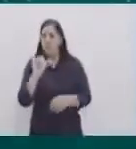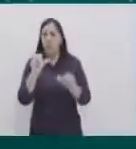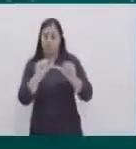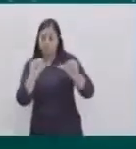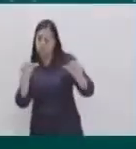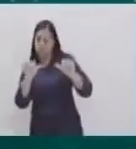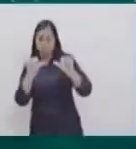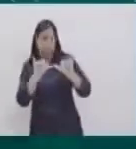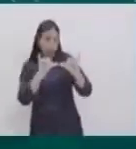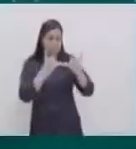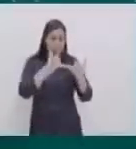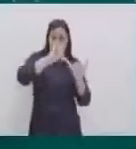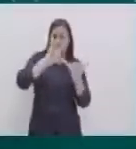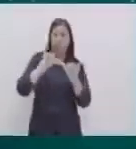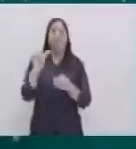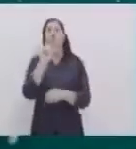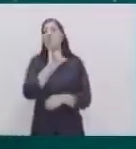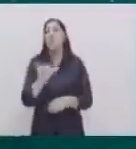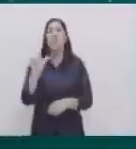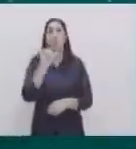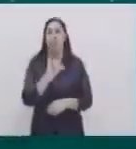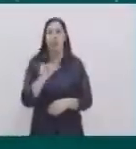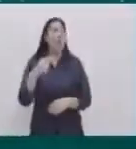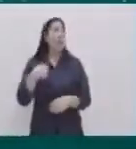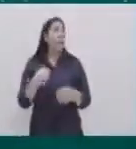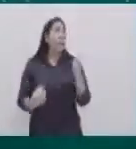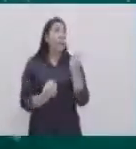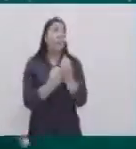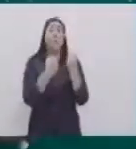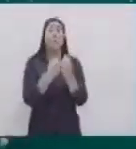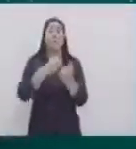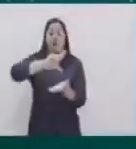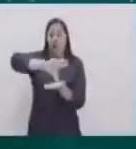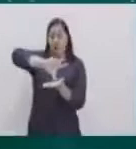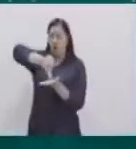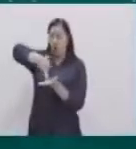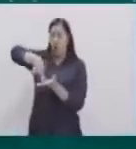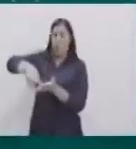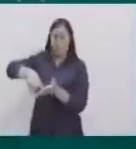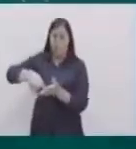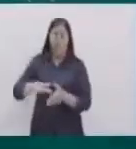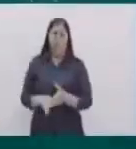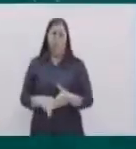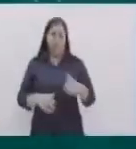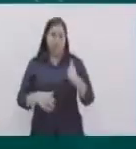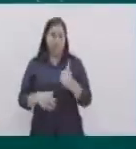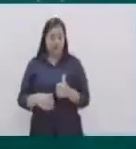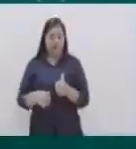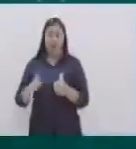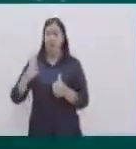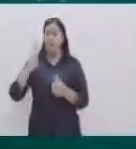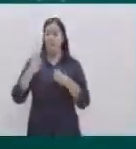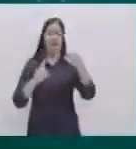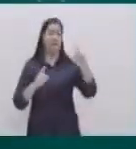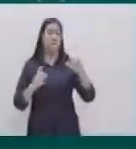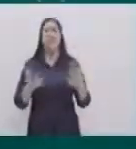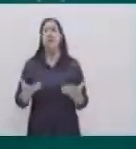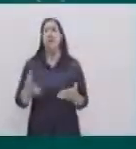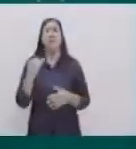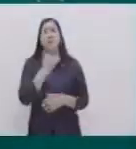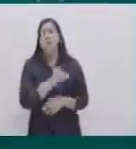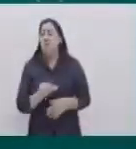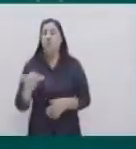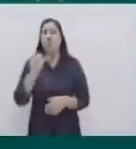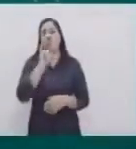eso me apoyé con el compás. Si se recuerdan, lo abrimos a la misma distancia que tiene nuestro segmento A, y por lo tanto vamos a tener un